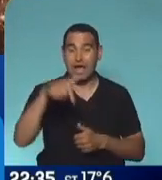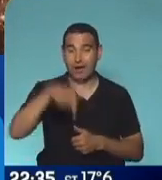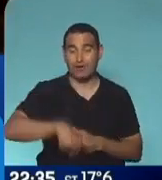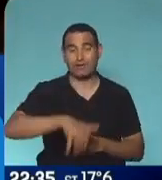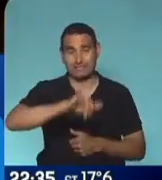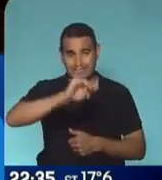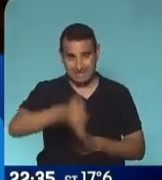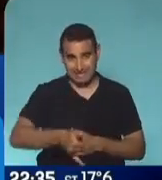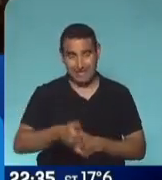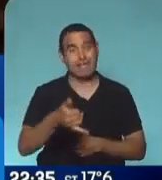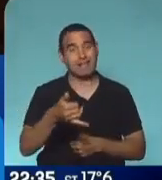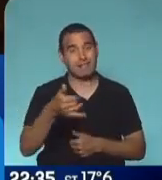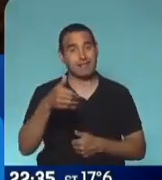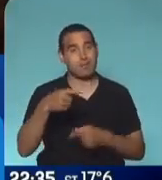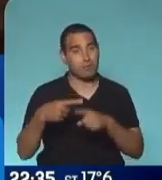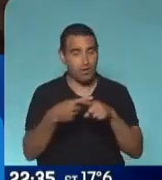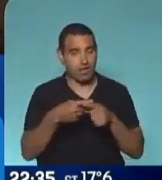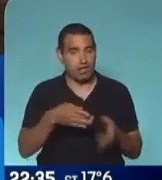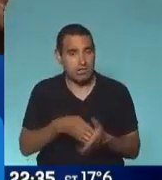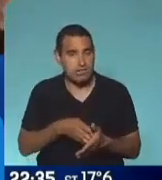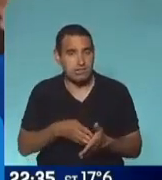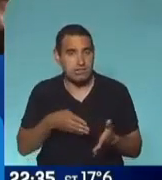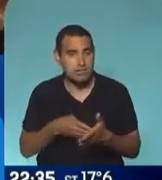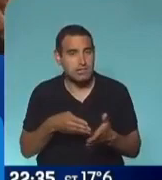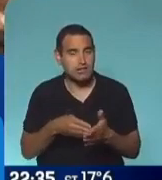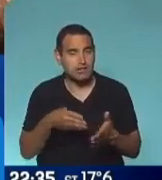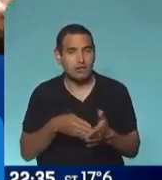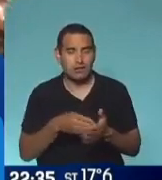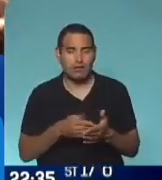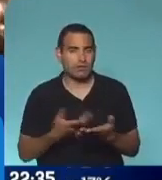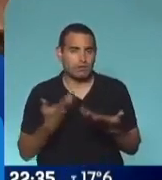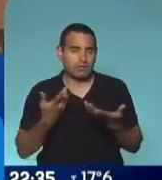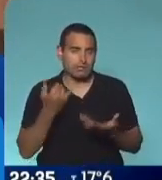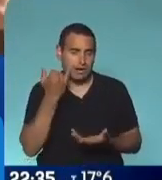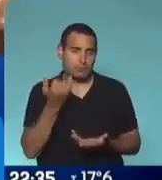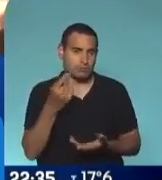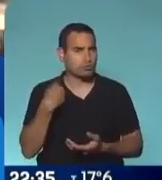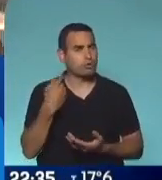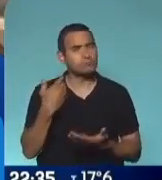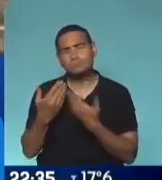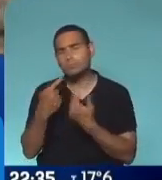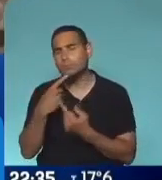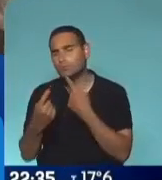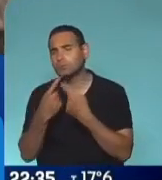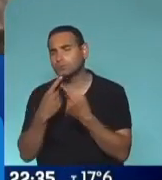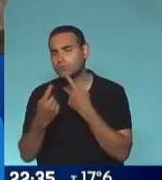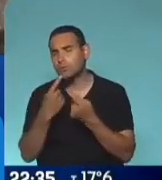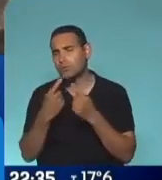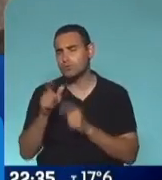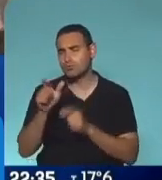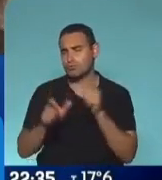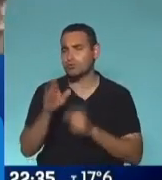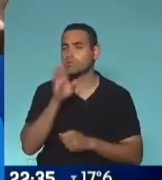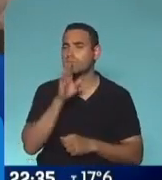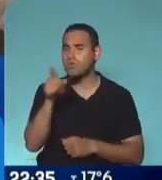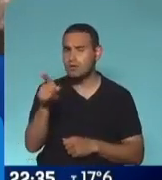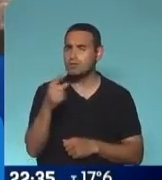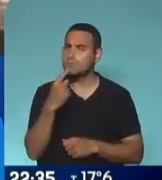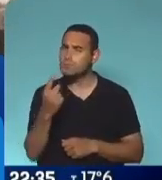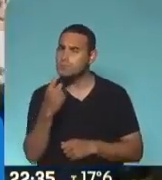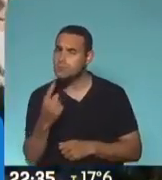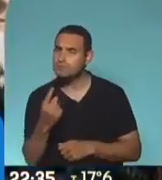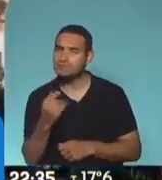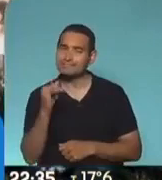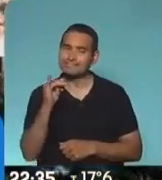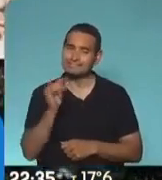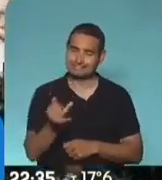está trabando la política y hay como un agotamiento, por lo que yo he conversado con fuentes israelíes. Esta vez, si bien